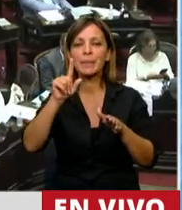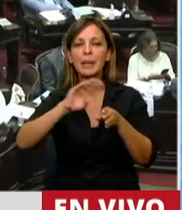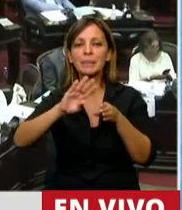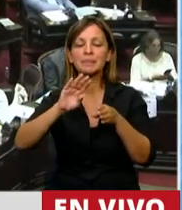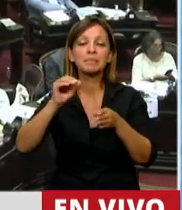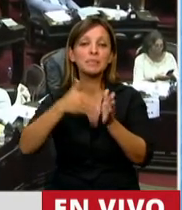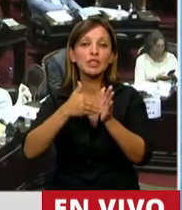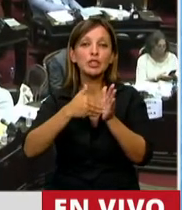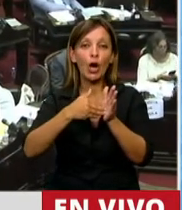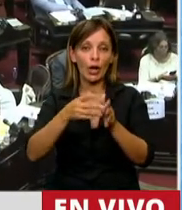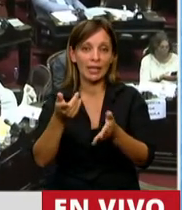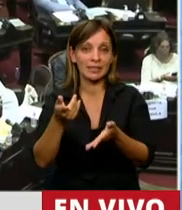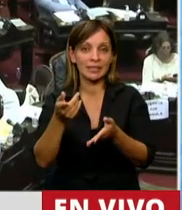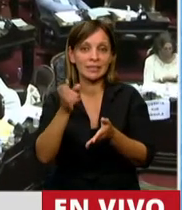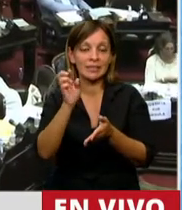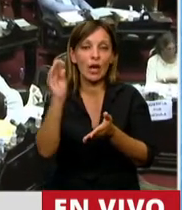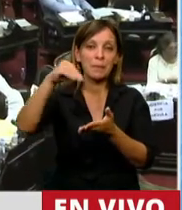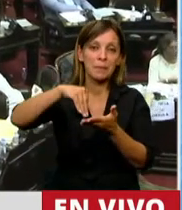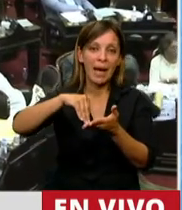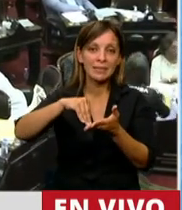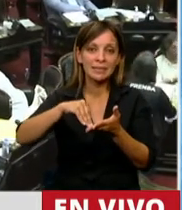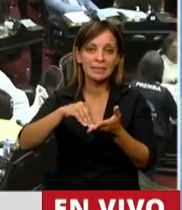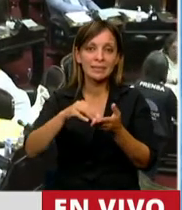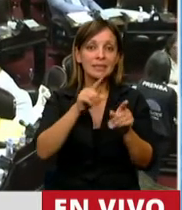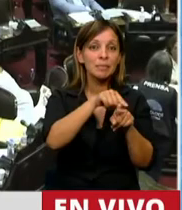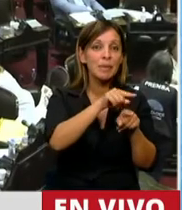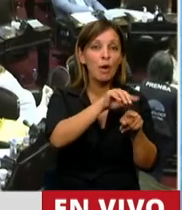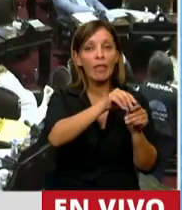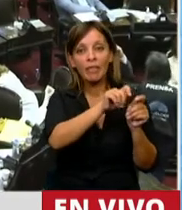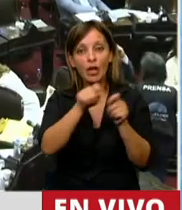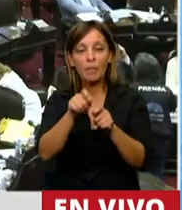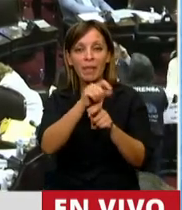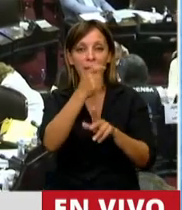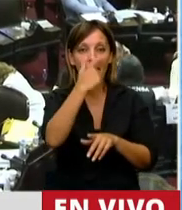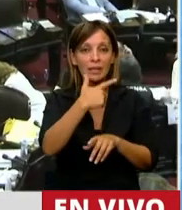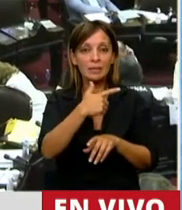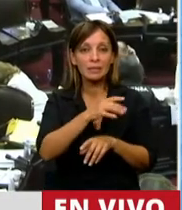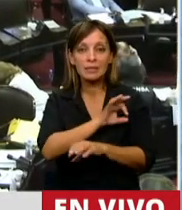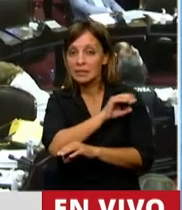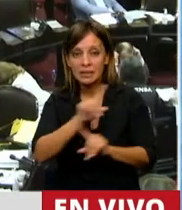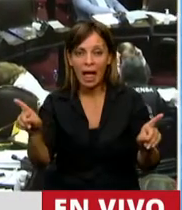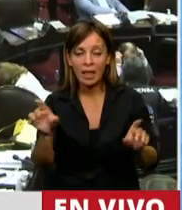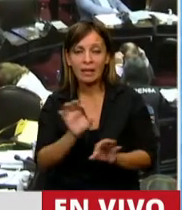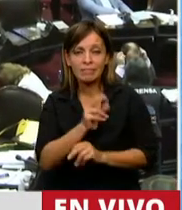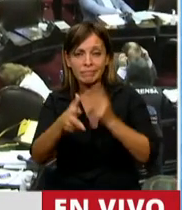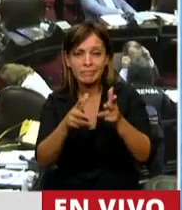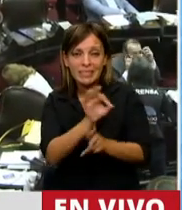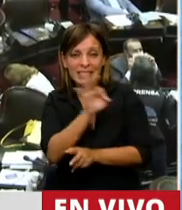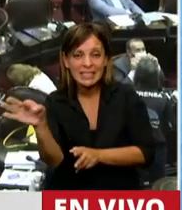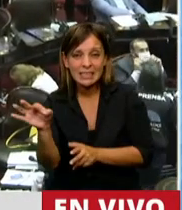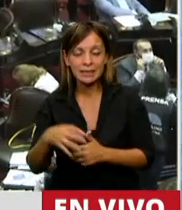dólares más respecto de lo que había heredado el presidente Macri. Tampoco escuché eso en ninguna de